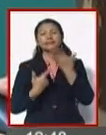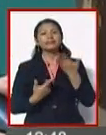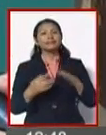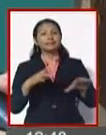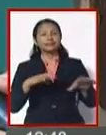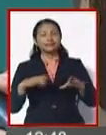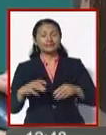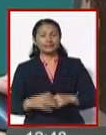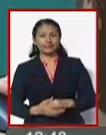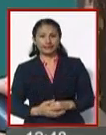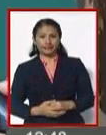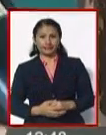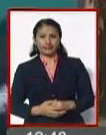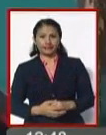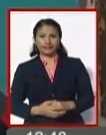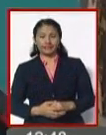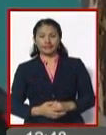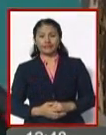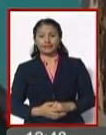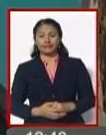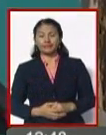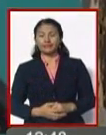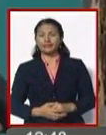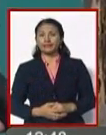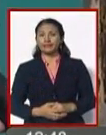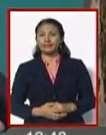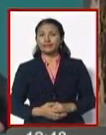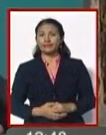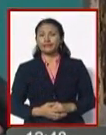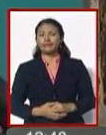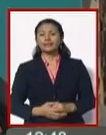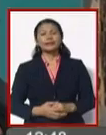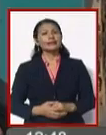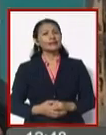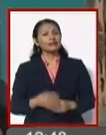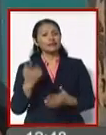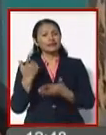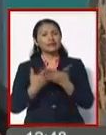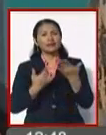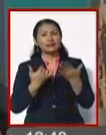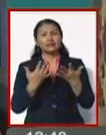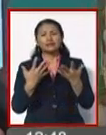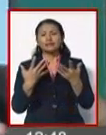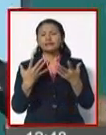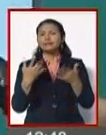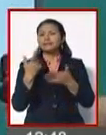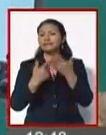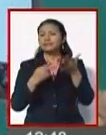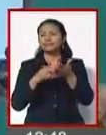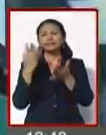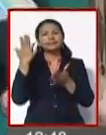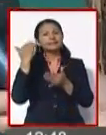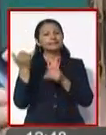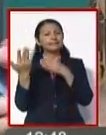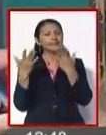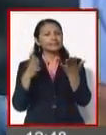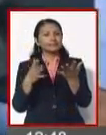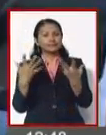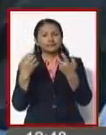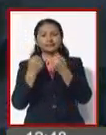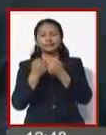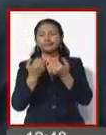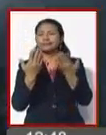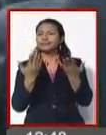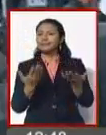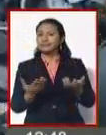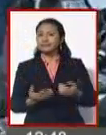qué medidas se va a tomar contra el conductor. ¿Este hecho se habría ocasionado por un hecho fortuito, por el tema del bloqueo? ¿A qué se le puede atribuir? Aquí